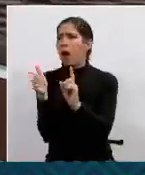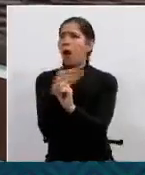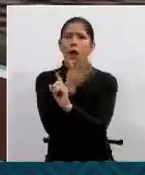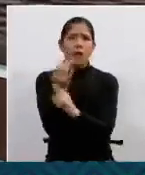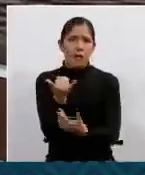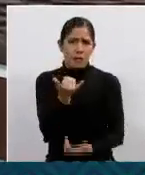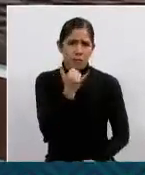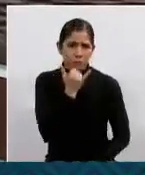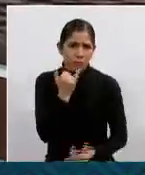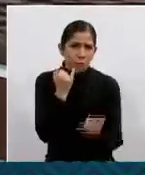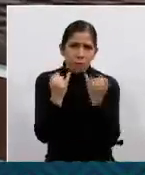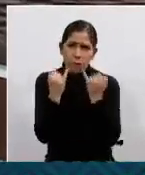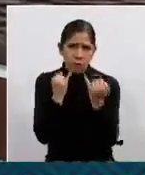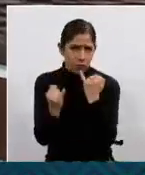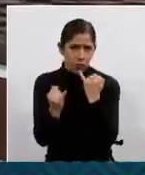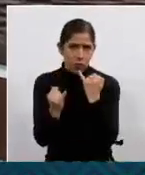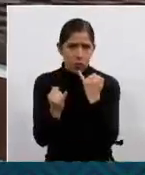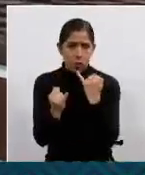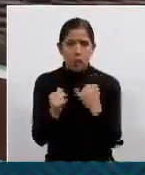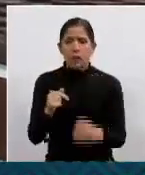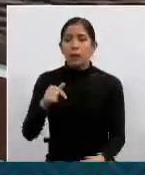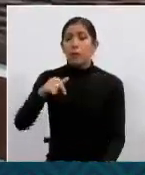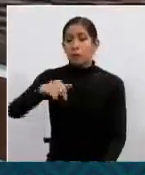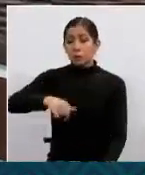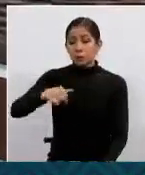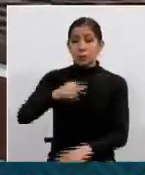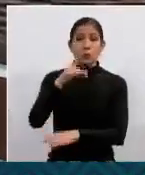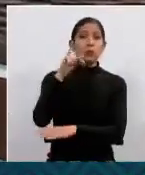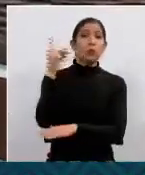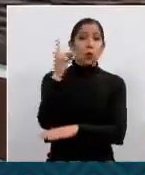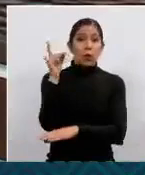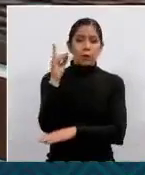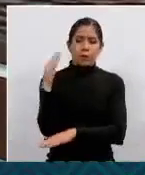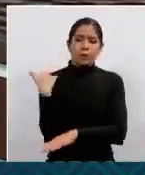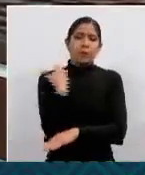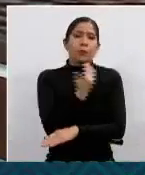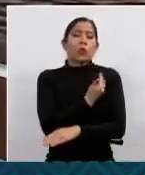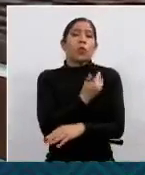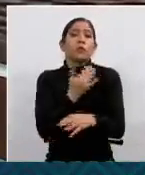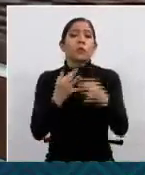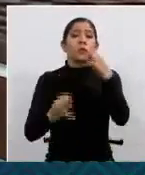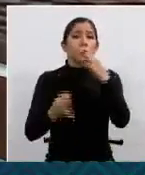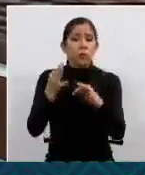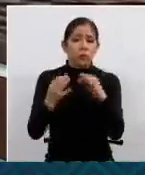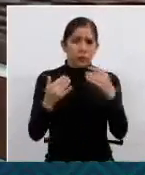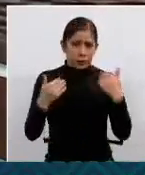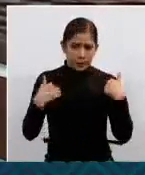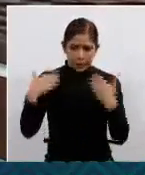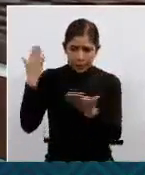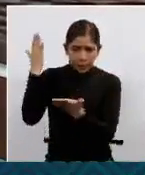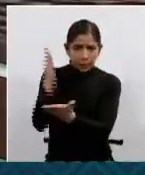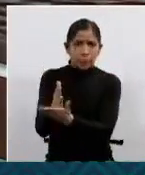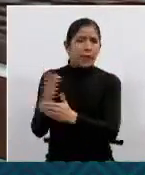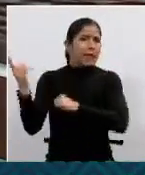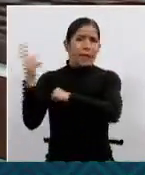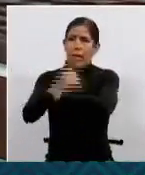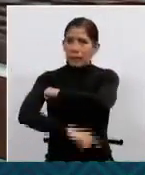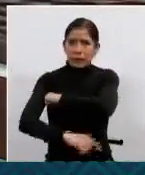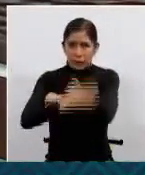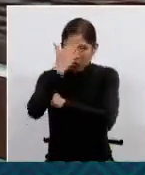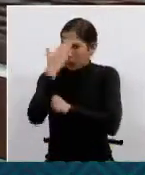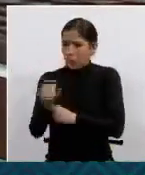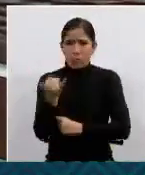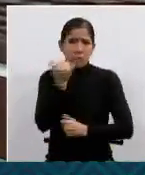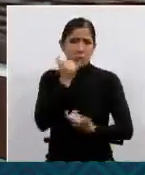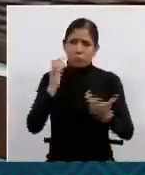la información. El país, nuestra justicia, también está sentando un precedente a un acto nefasto que ha suscitado